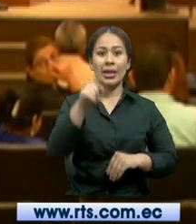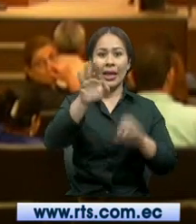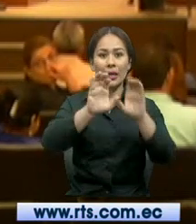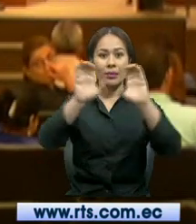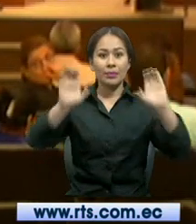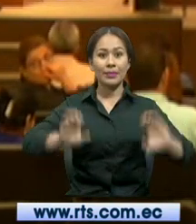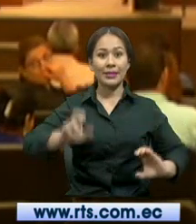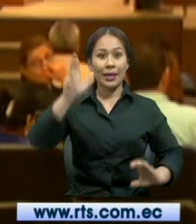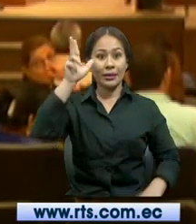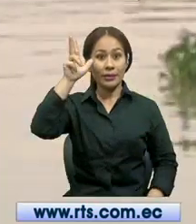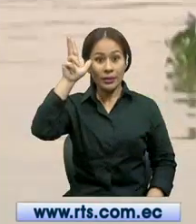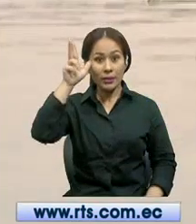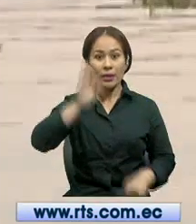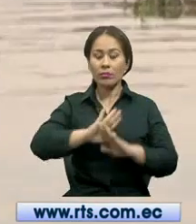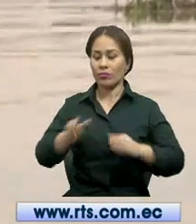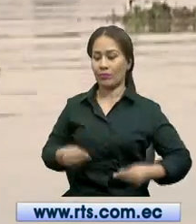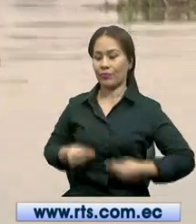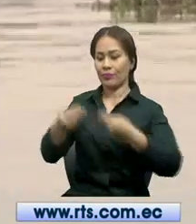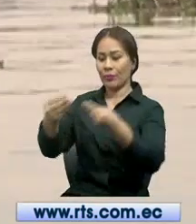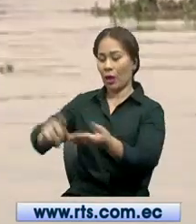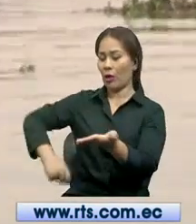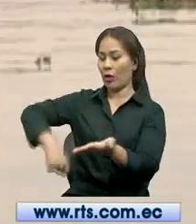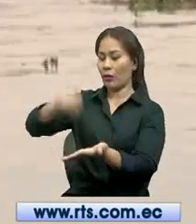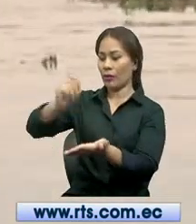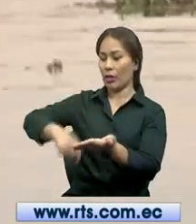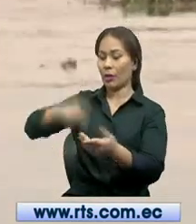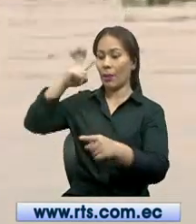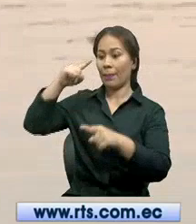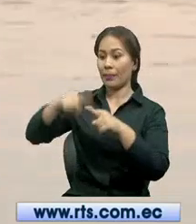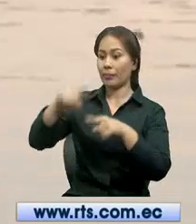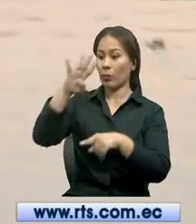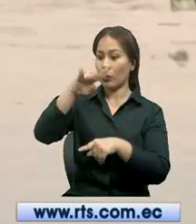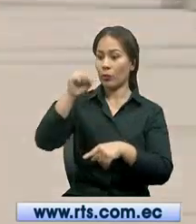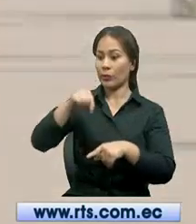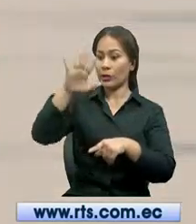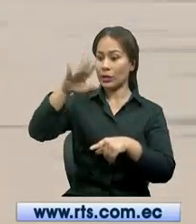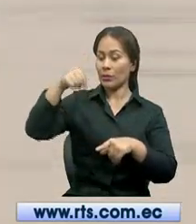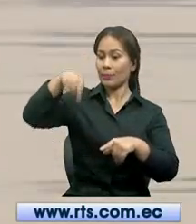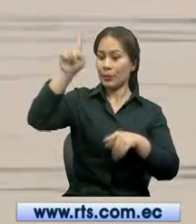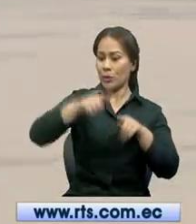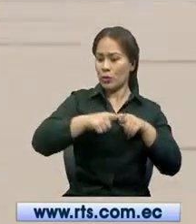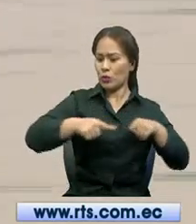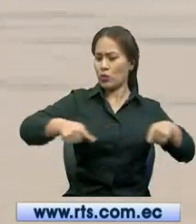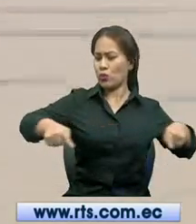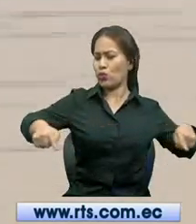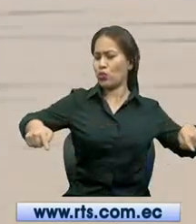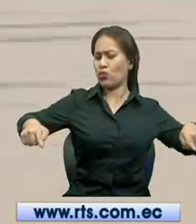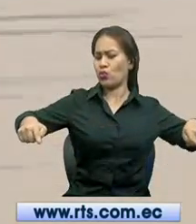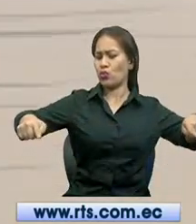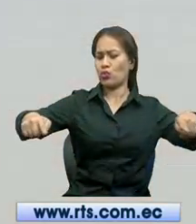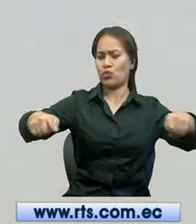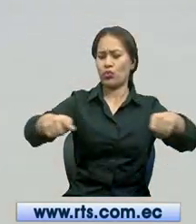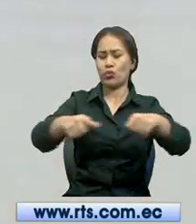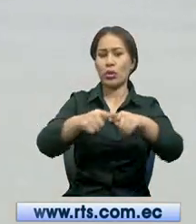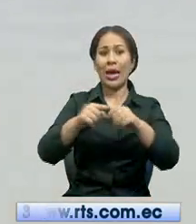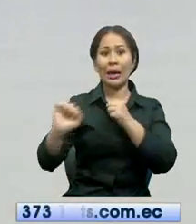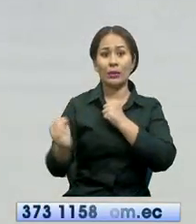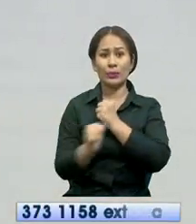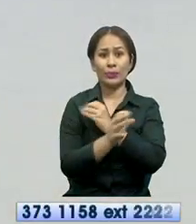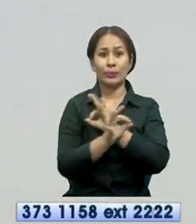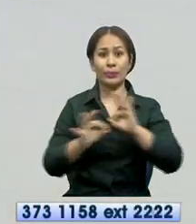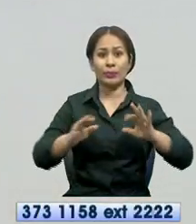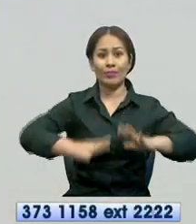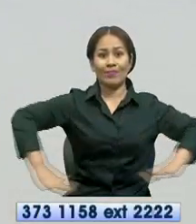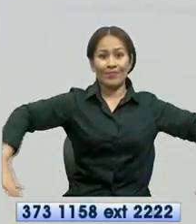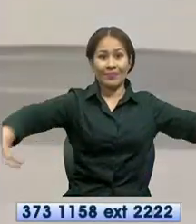Harbour se le adjudicó el contrato de remoción de 4.5 millones de metros cúbicos de sedimento que se encuentran en